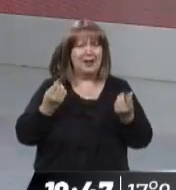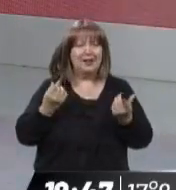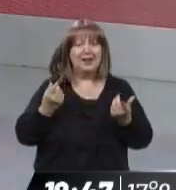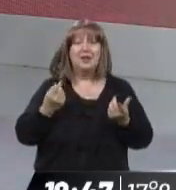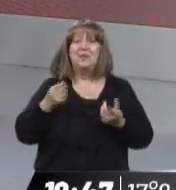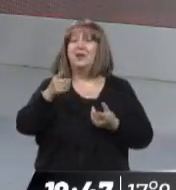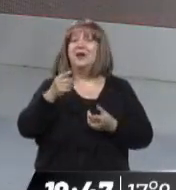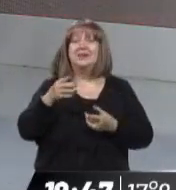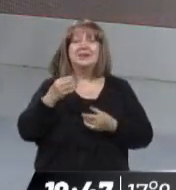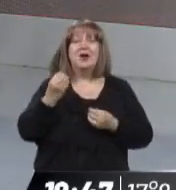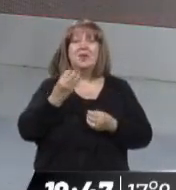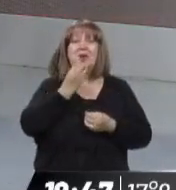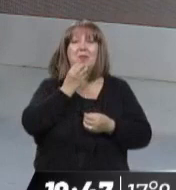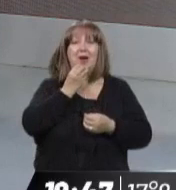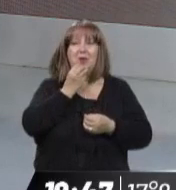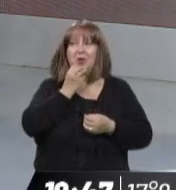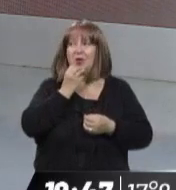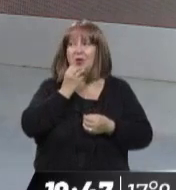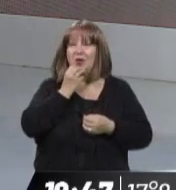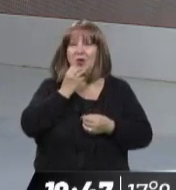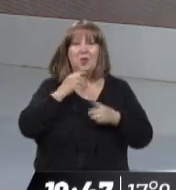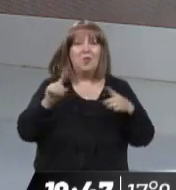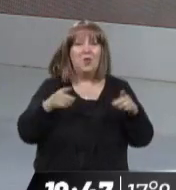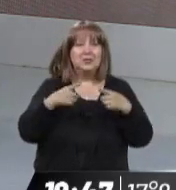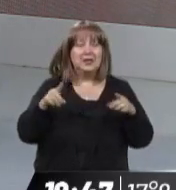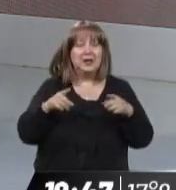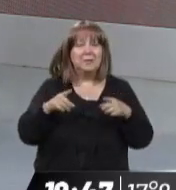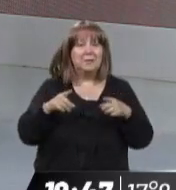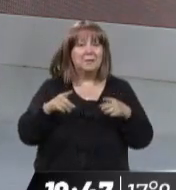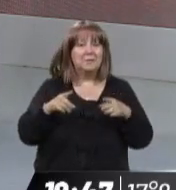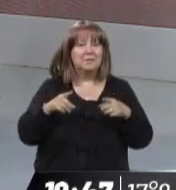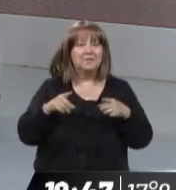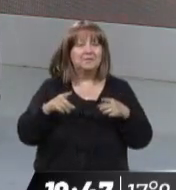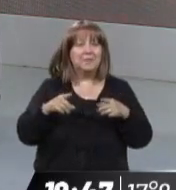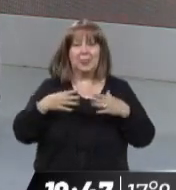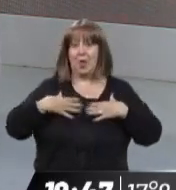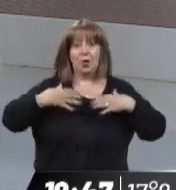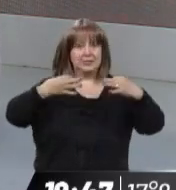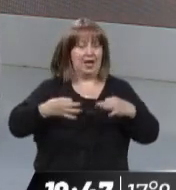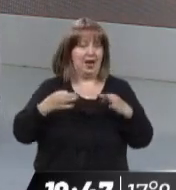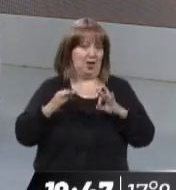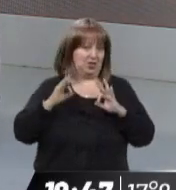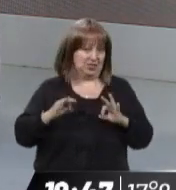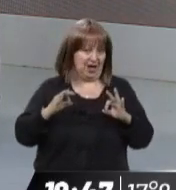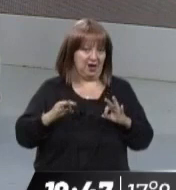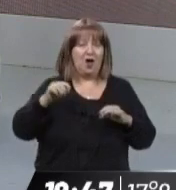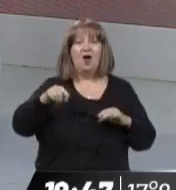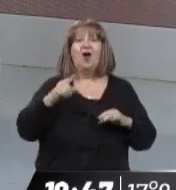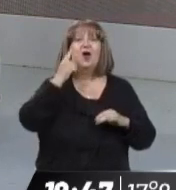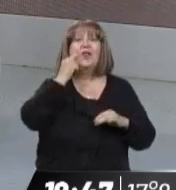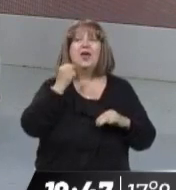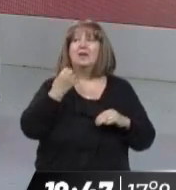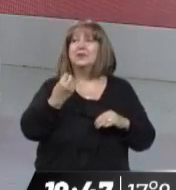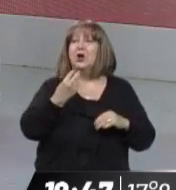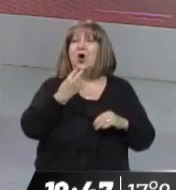esta música en el noticiero? 11, ¿no? Para nada, no, no la pusieron a mi consideración. Ya me da como, claro. Me voy a poner seria porque hoy es un día muy importante para 11, la